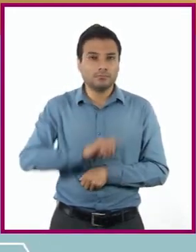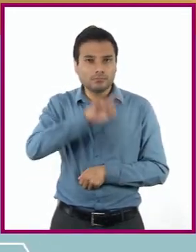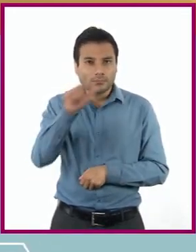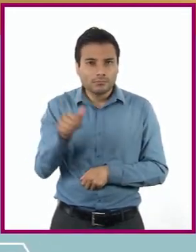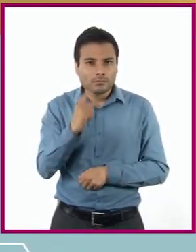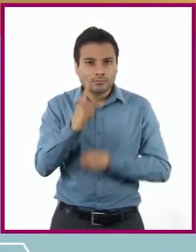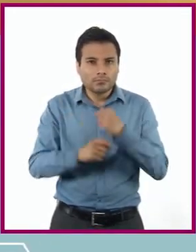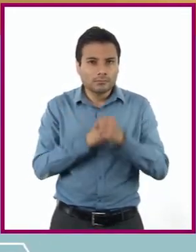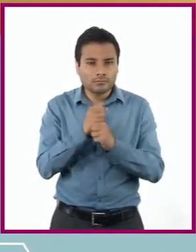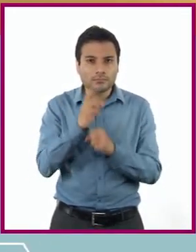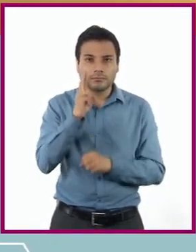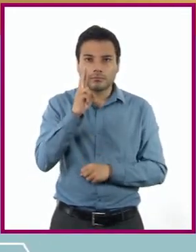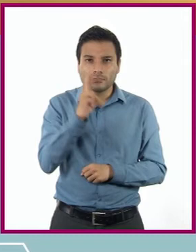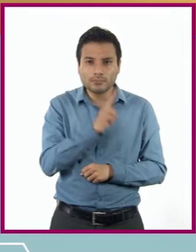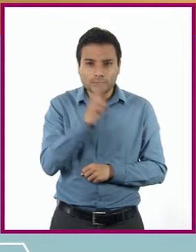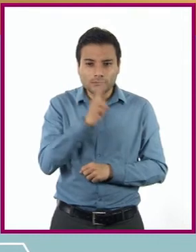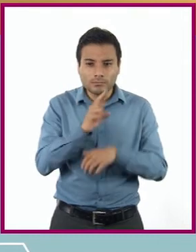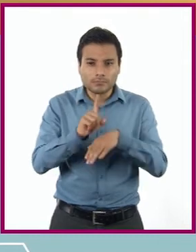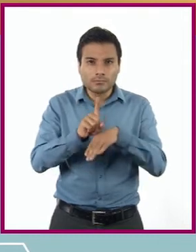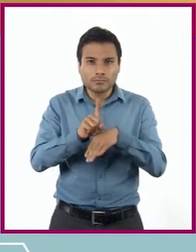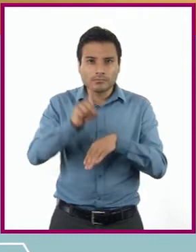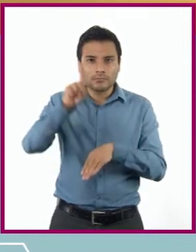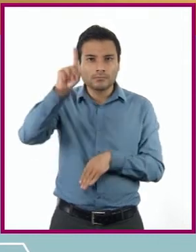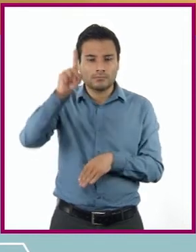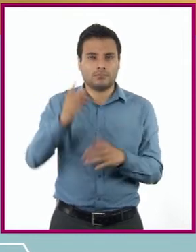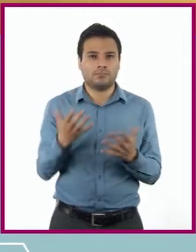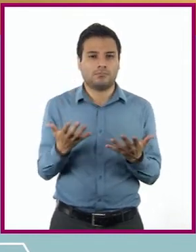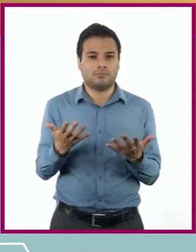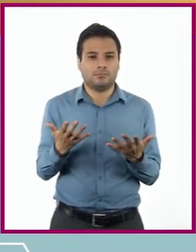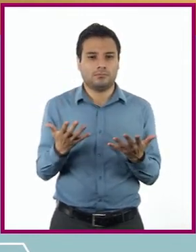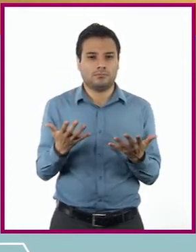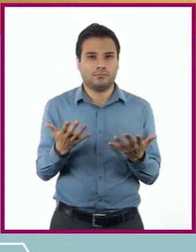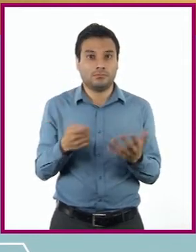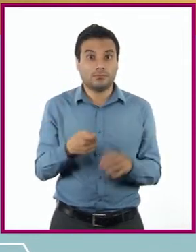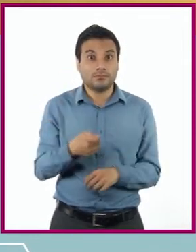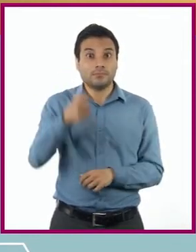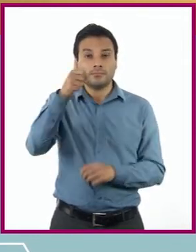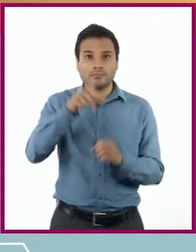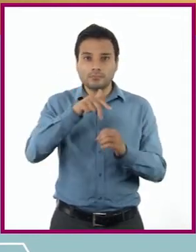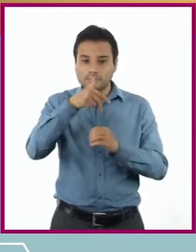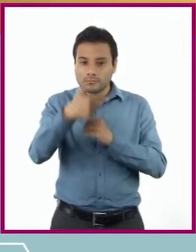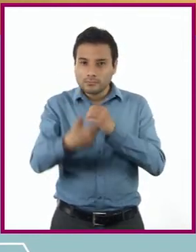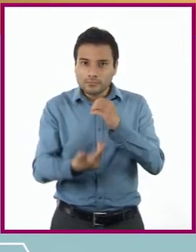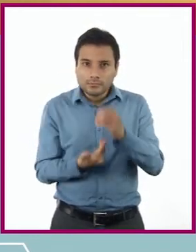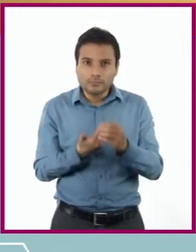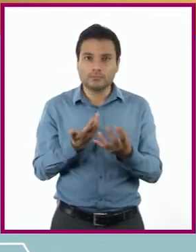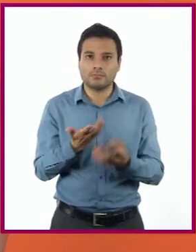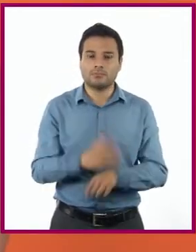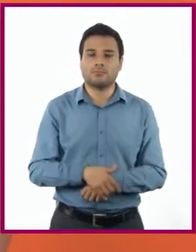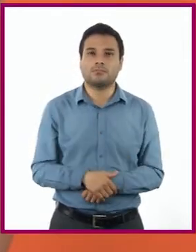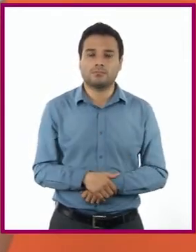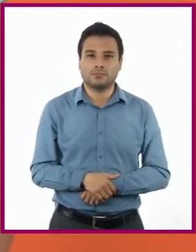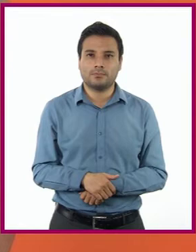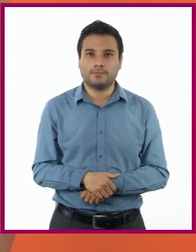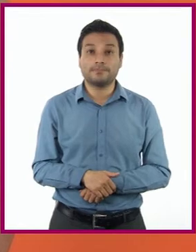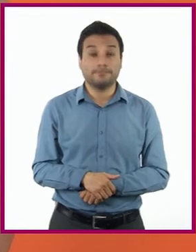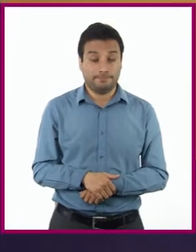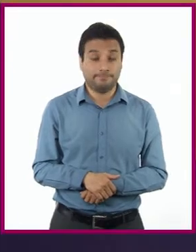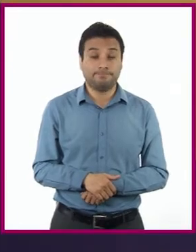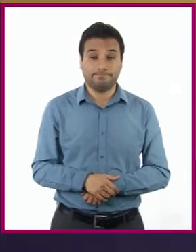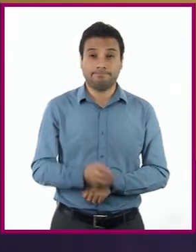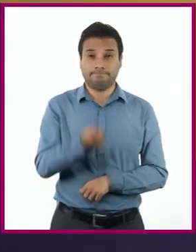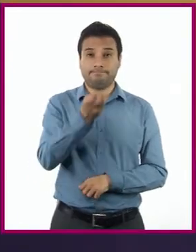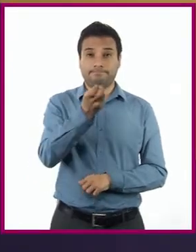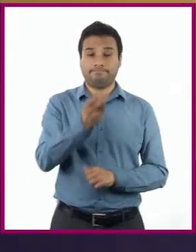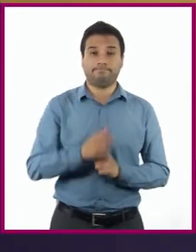ahora Rusia, lanzara al espacio a Sputnik, el primer satélite artificial.